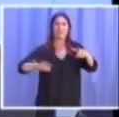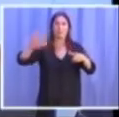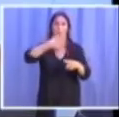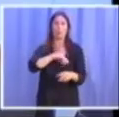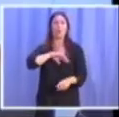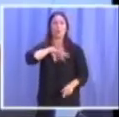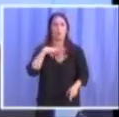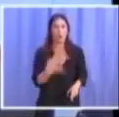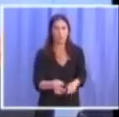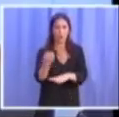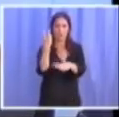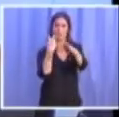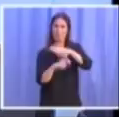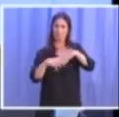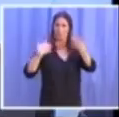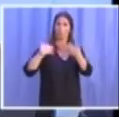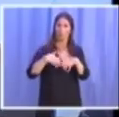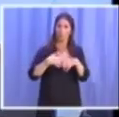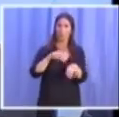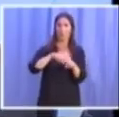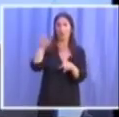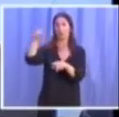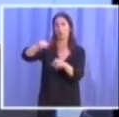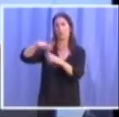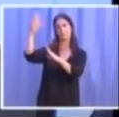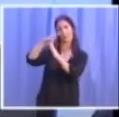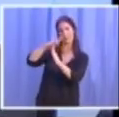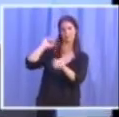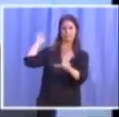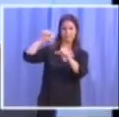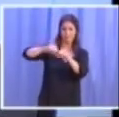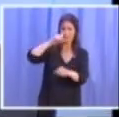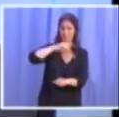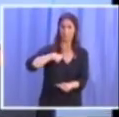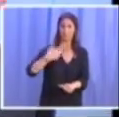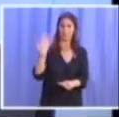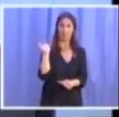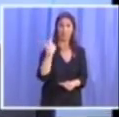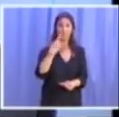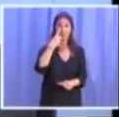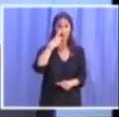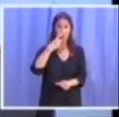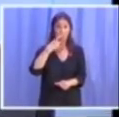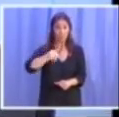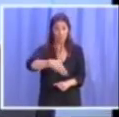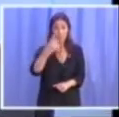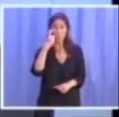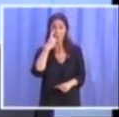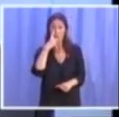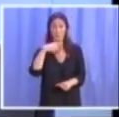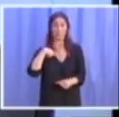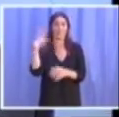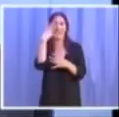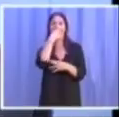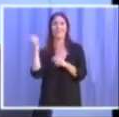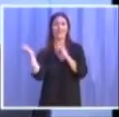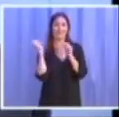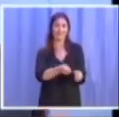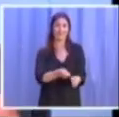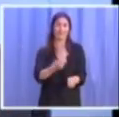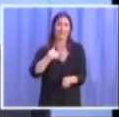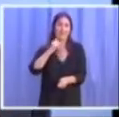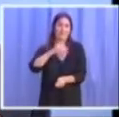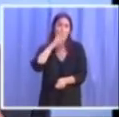capaces de que el metro entre en funcionamiento, que lo paralizaron durante años, o hemos sido capaces del próximo junio, a pesar de ustedes, que llegue el AVE a nuestra ciudad. Razones